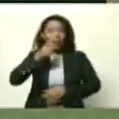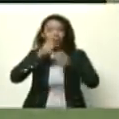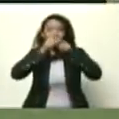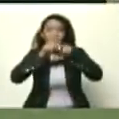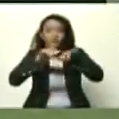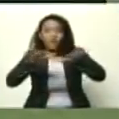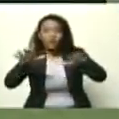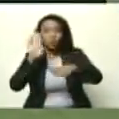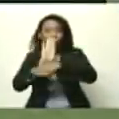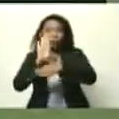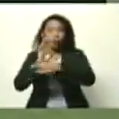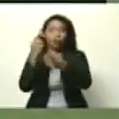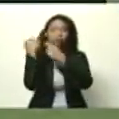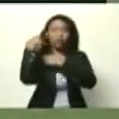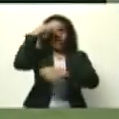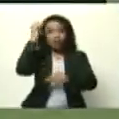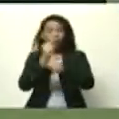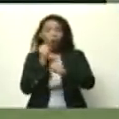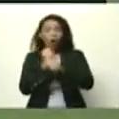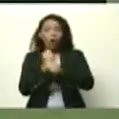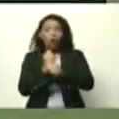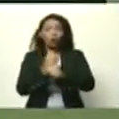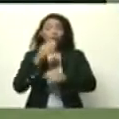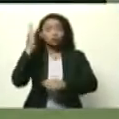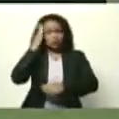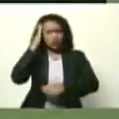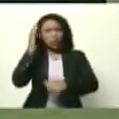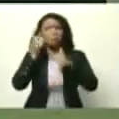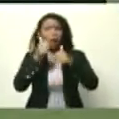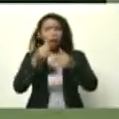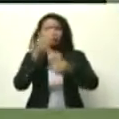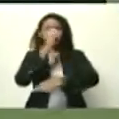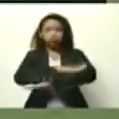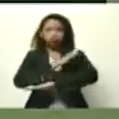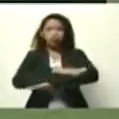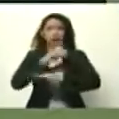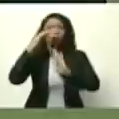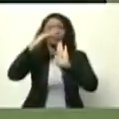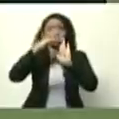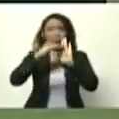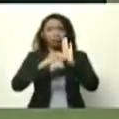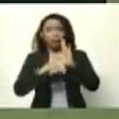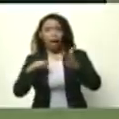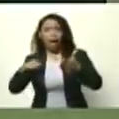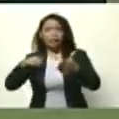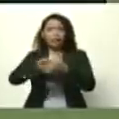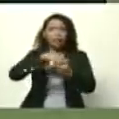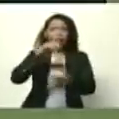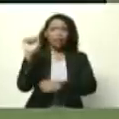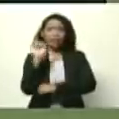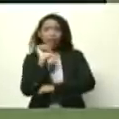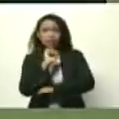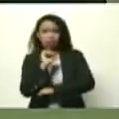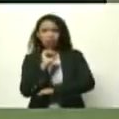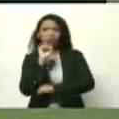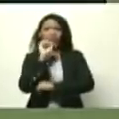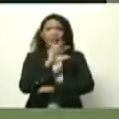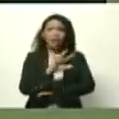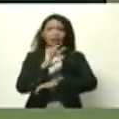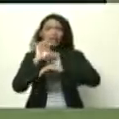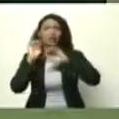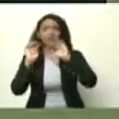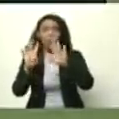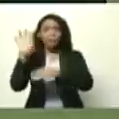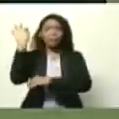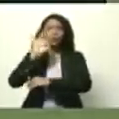que hubo un muy buen comportamiento, la disminución en los accidentes de tránsito fue del